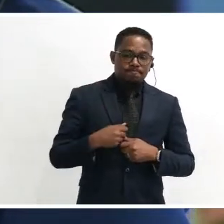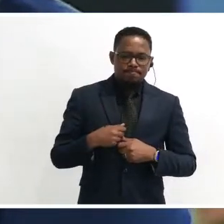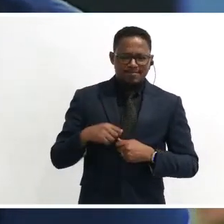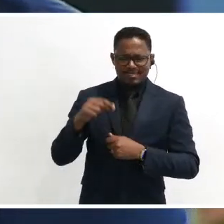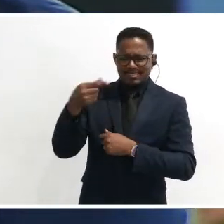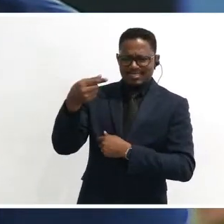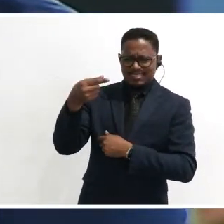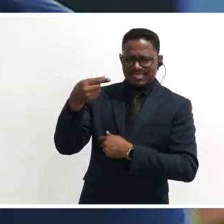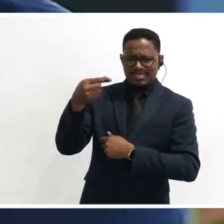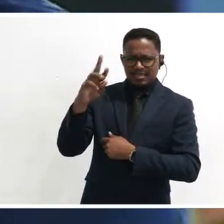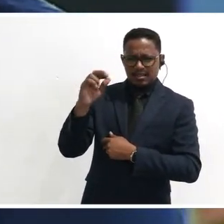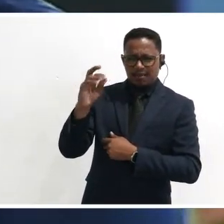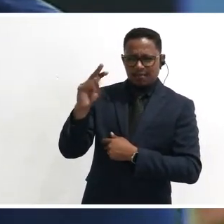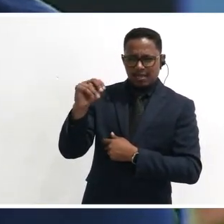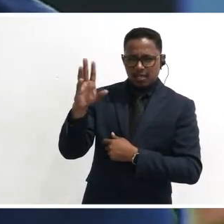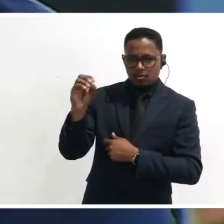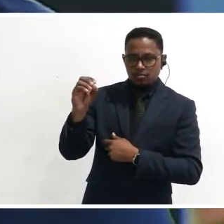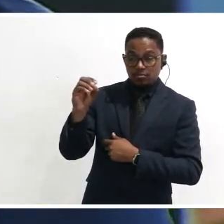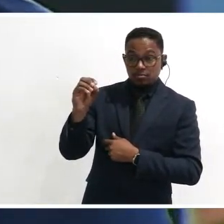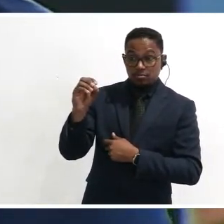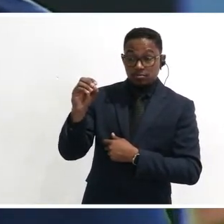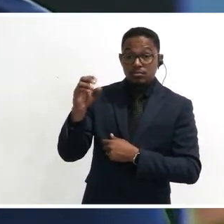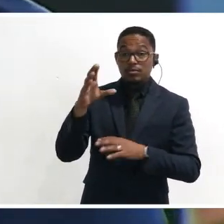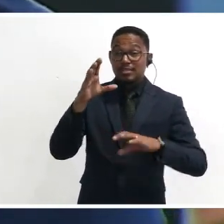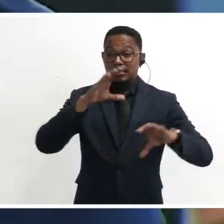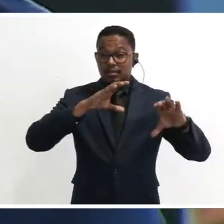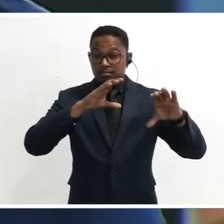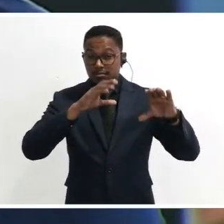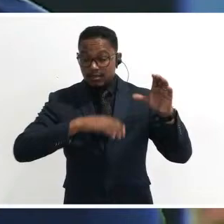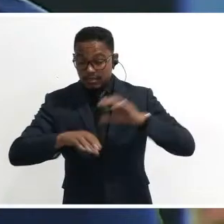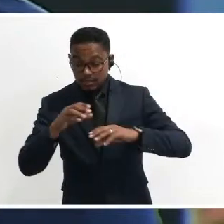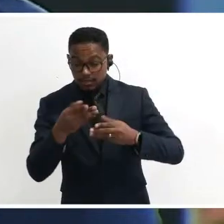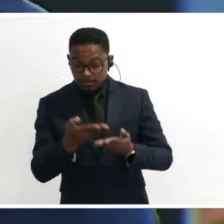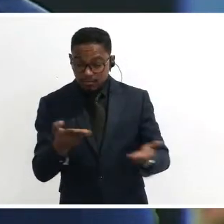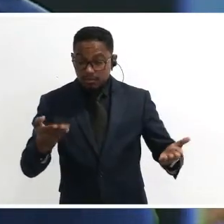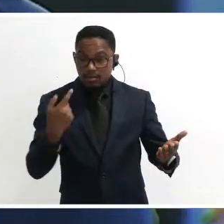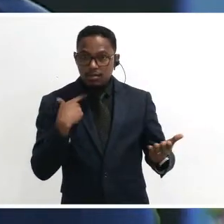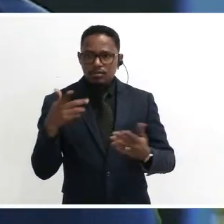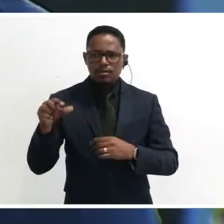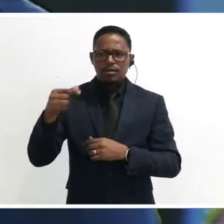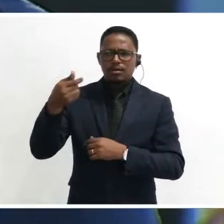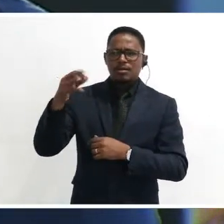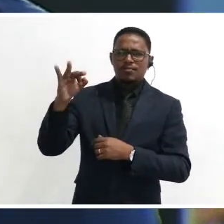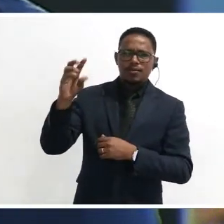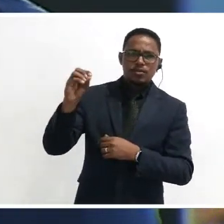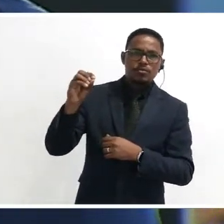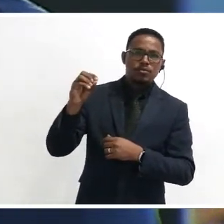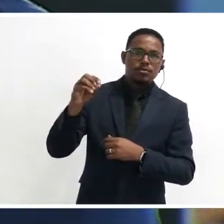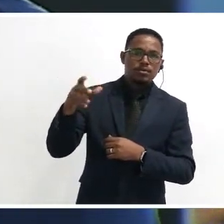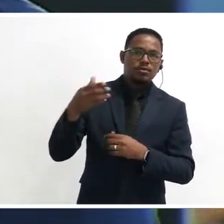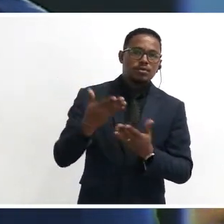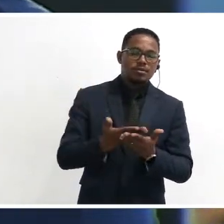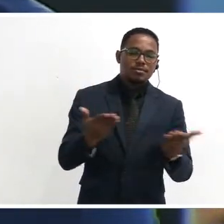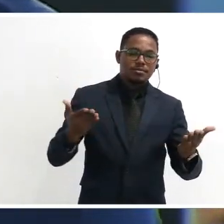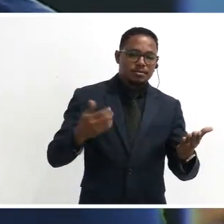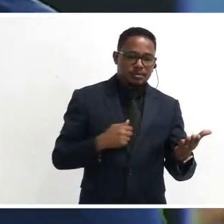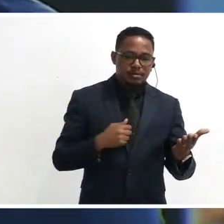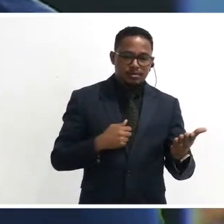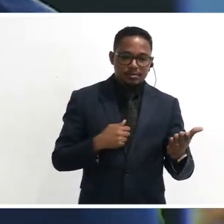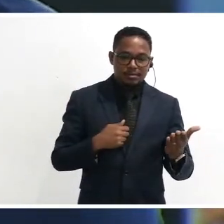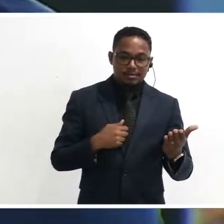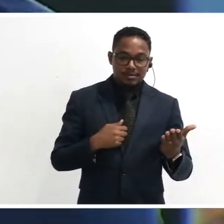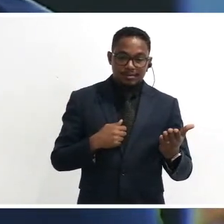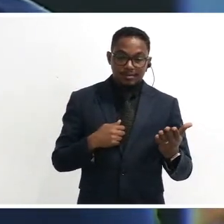grafeno. En el área de ciencias de los materiales se ha constatado que el grafeno es uno de los materiales con una